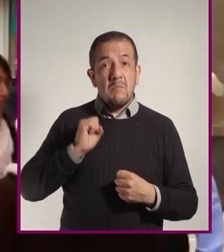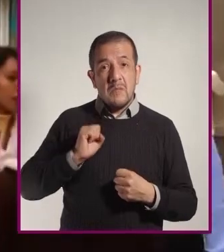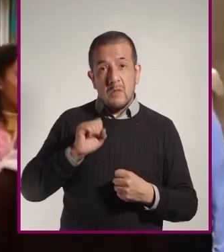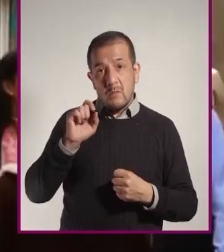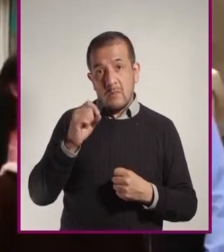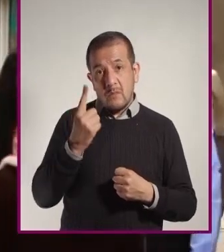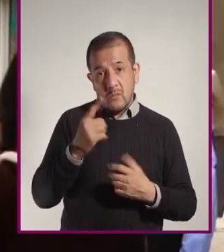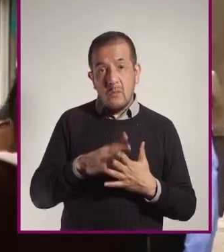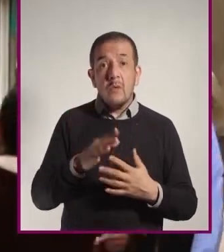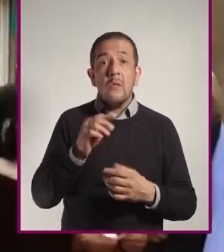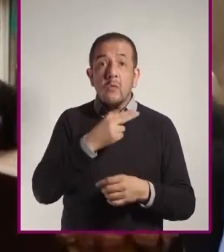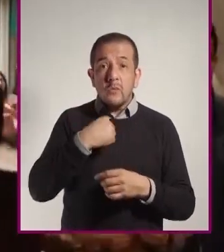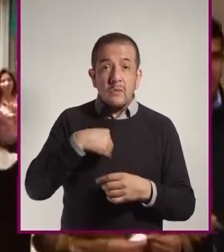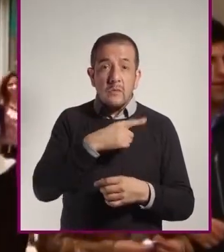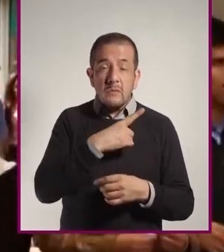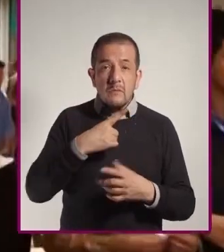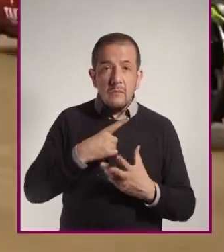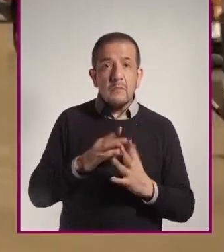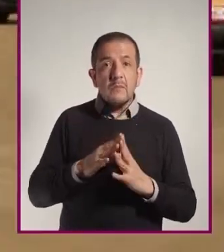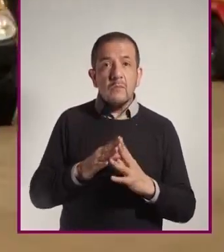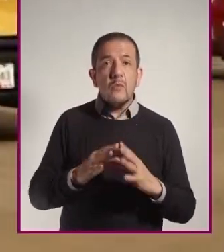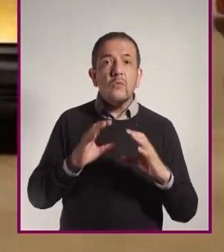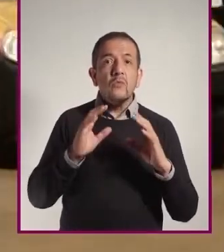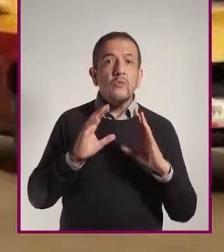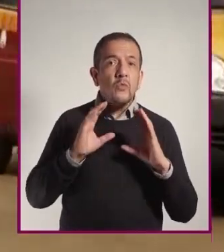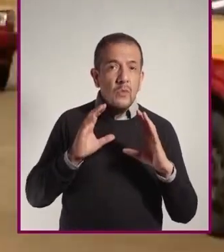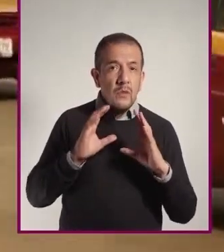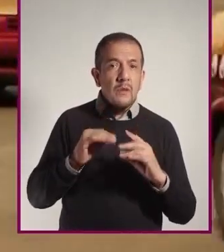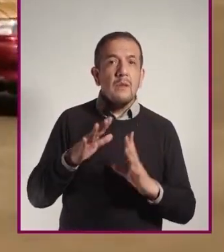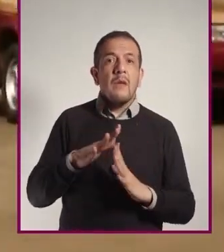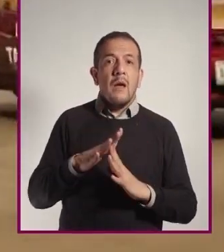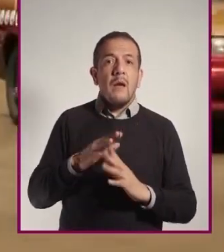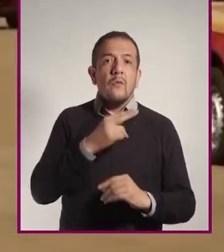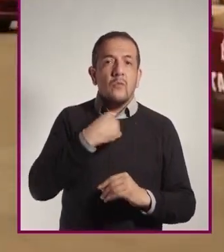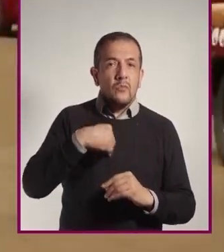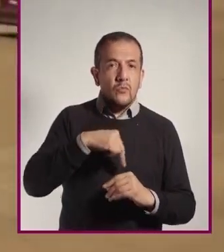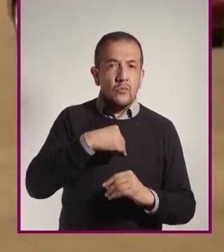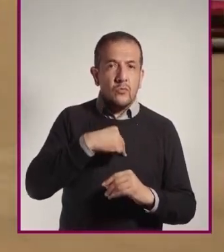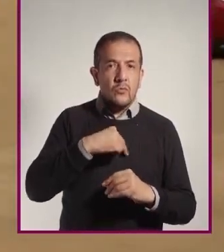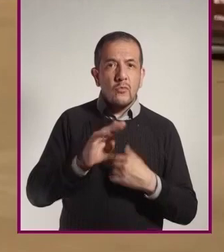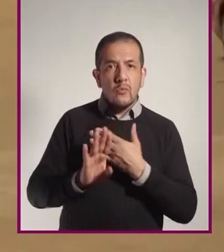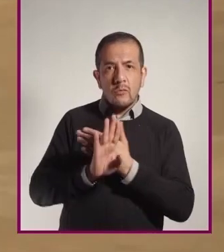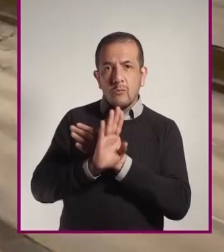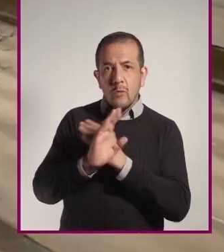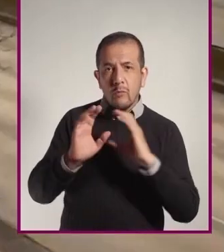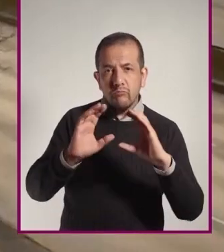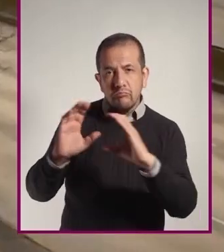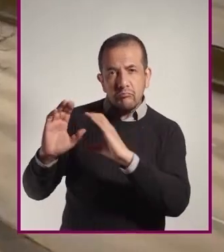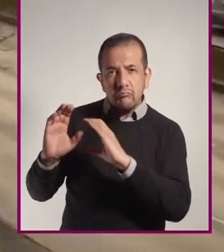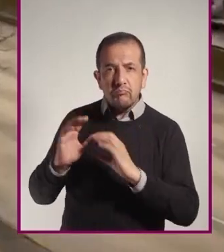eso es importante considerarnos parte del paisaje sonoro y buscar la manera de protegerlo.